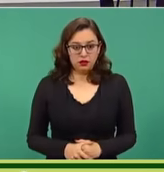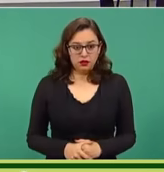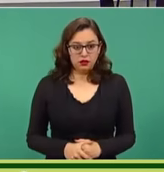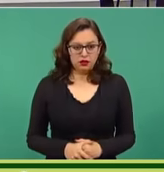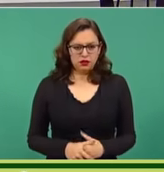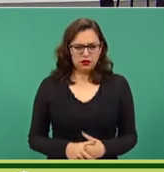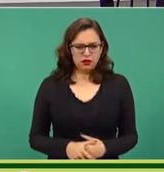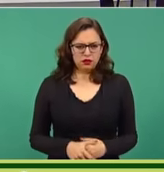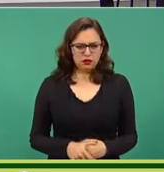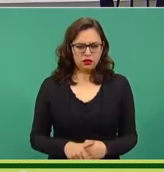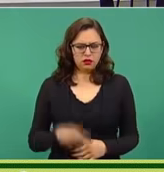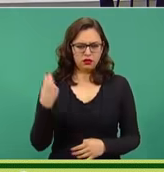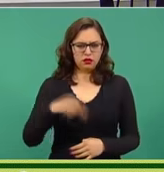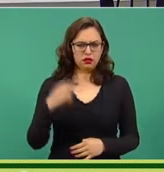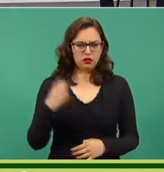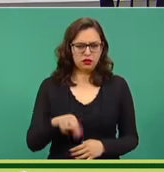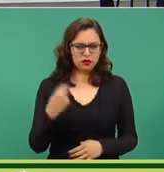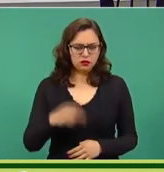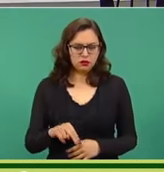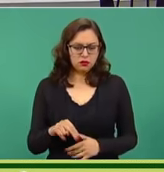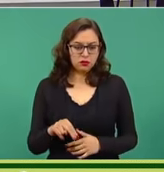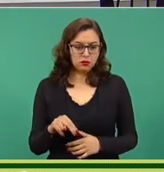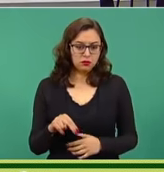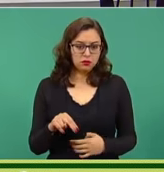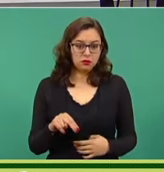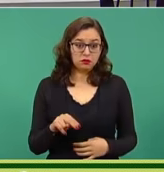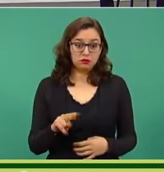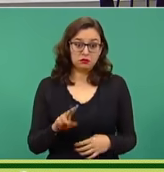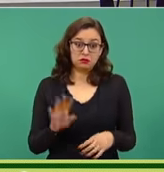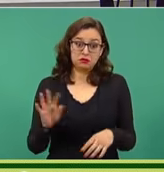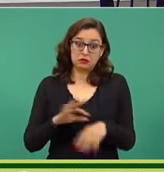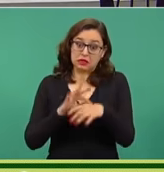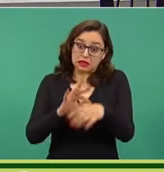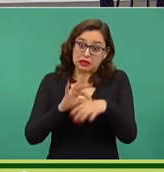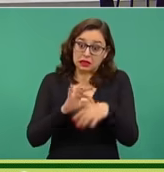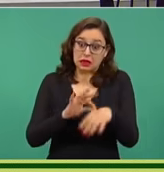sean mal señor si es real